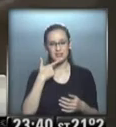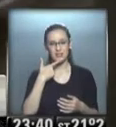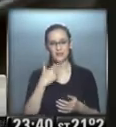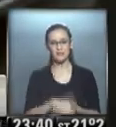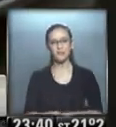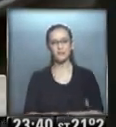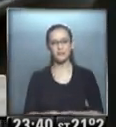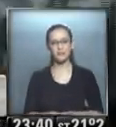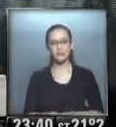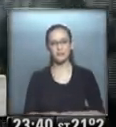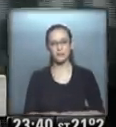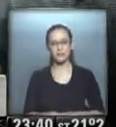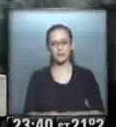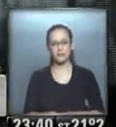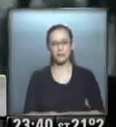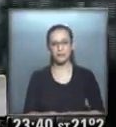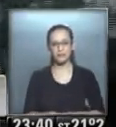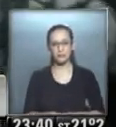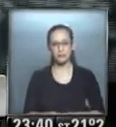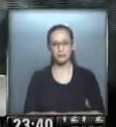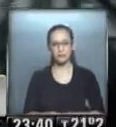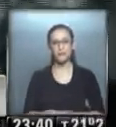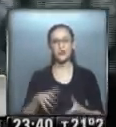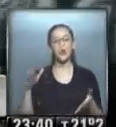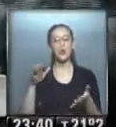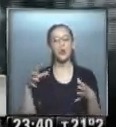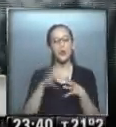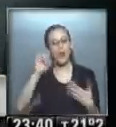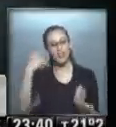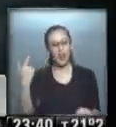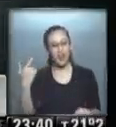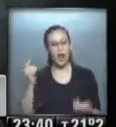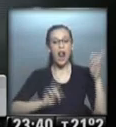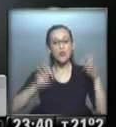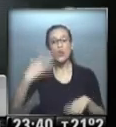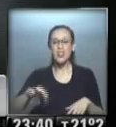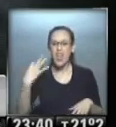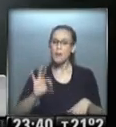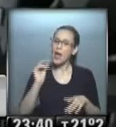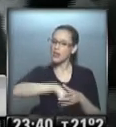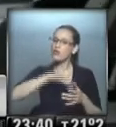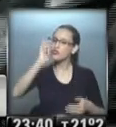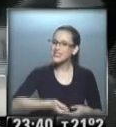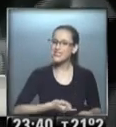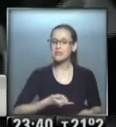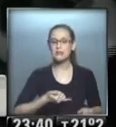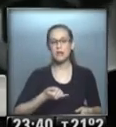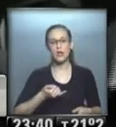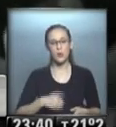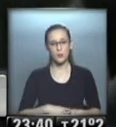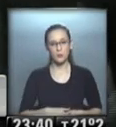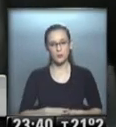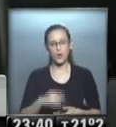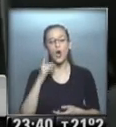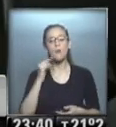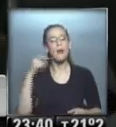solo el violero. Y nacionales, creo que hay bandas que se merecen estar en este lugar. Él Mató a un Policía Motorizado es